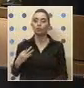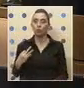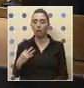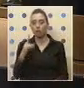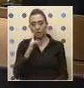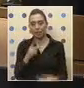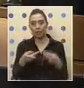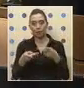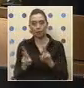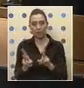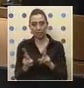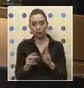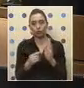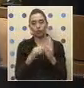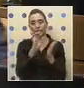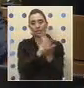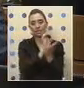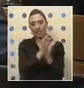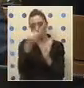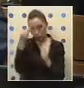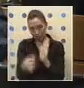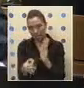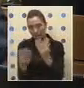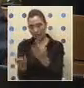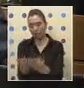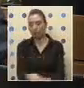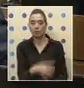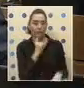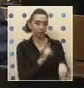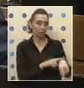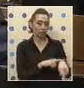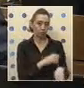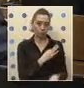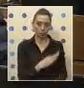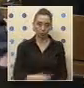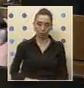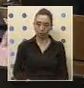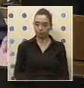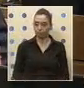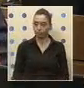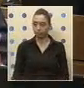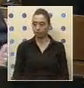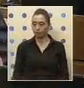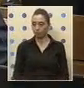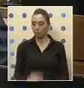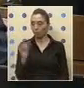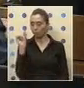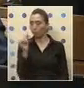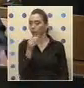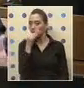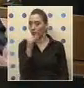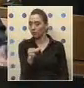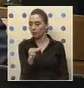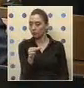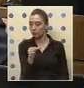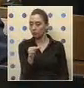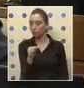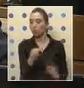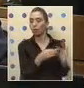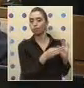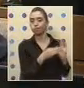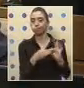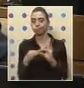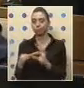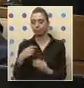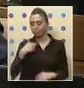derechos garantizados por el Estado. Tiempo, señor diputado. Permítame solo decir, en virtud de los argumentos que he